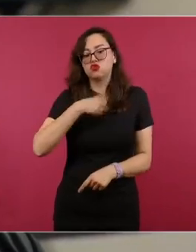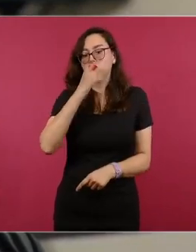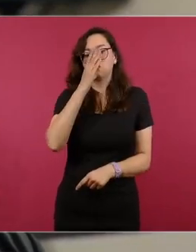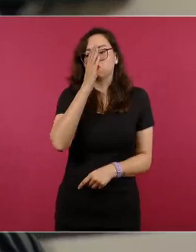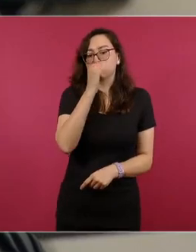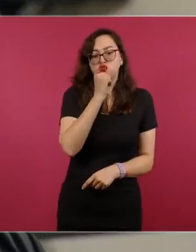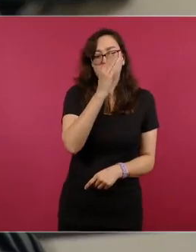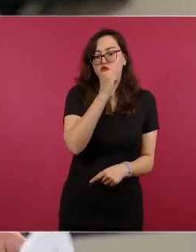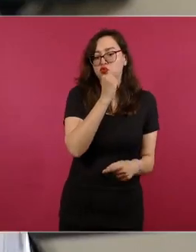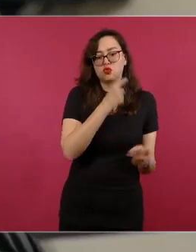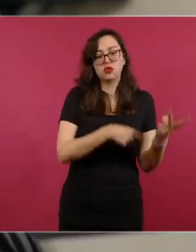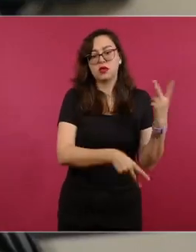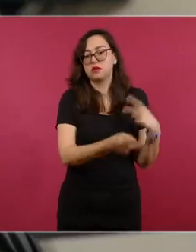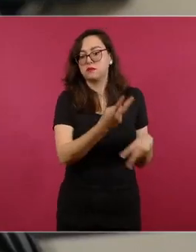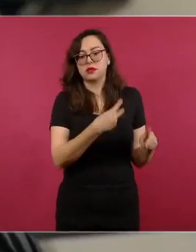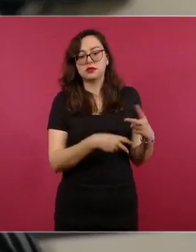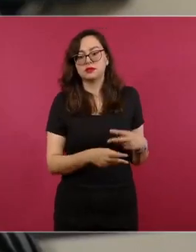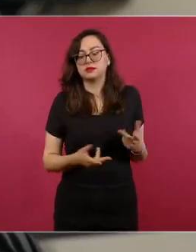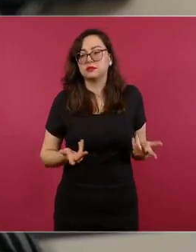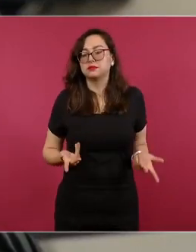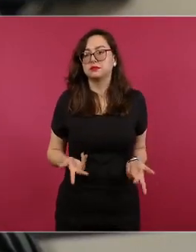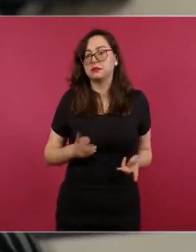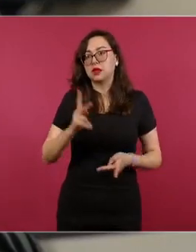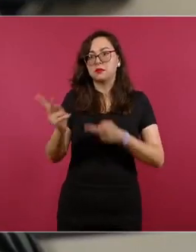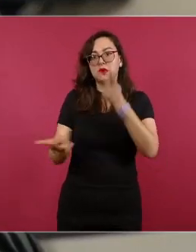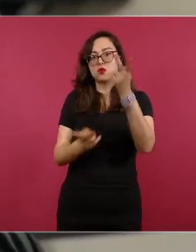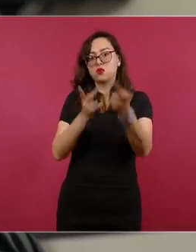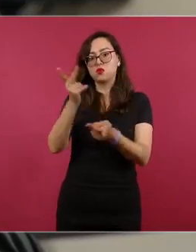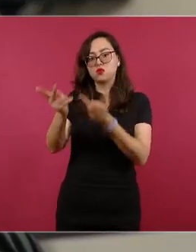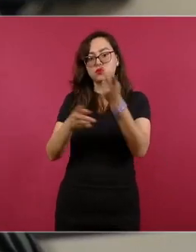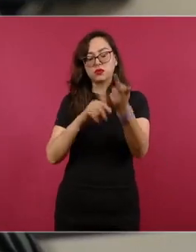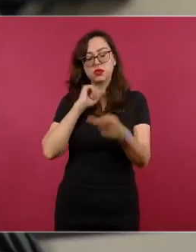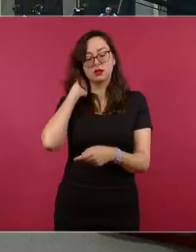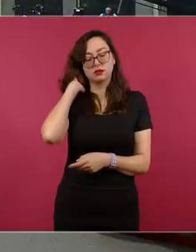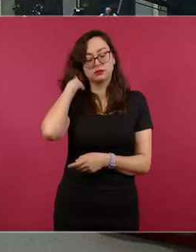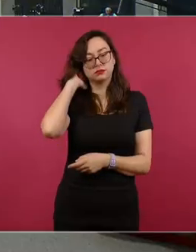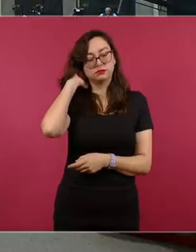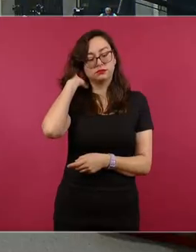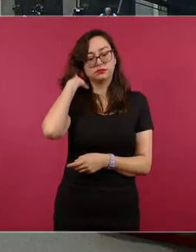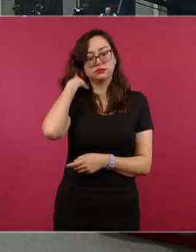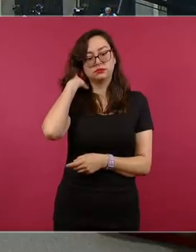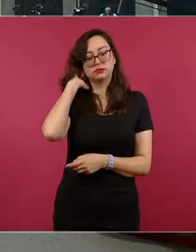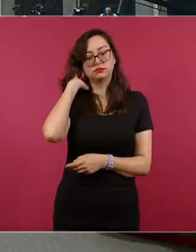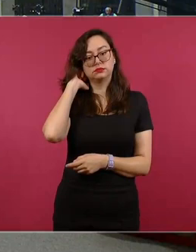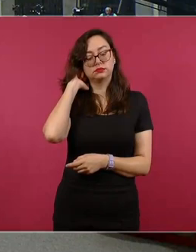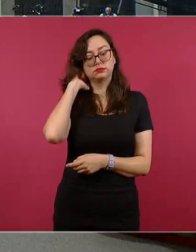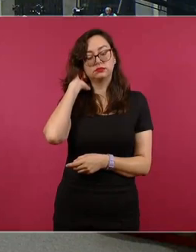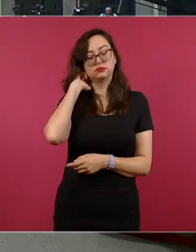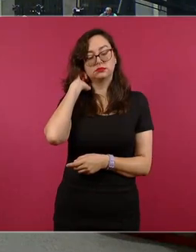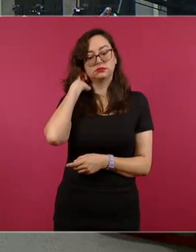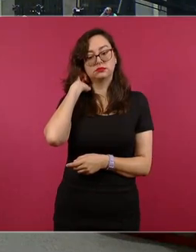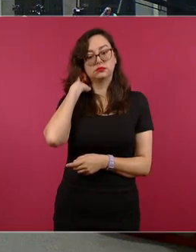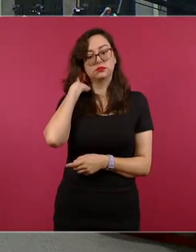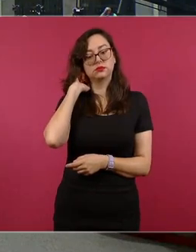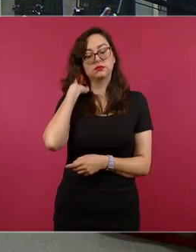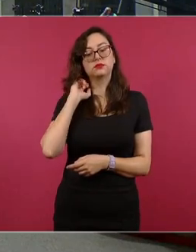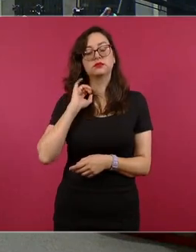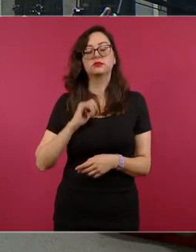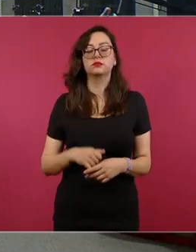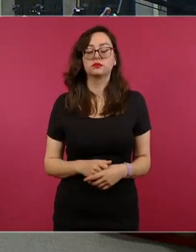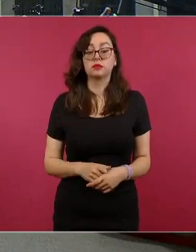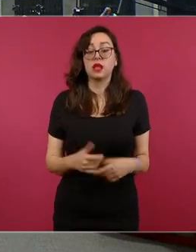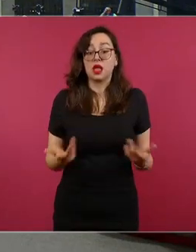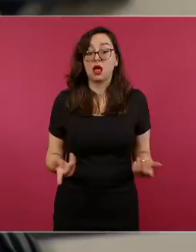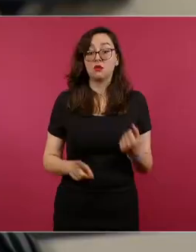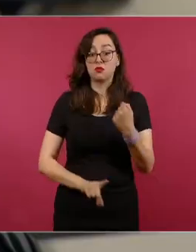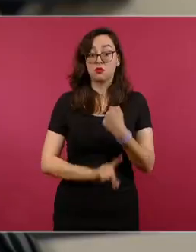cuando vino él a dar respuesta específicamente a este caso. Esto es desolador observar que lejos de resolver el problema